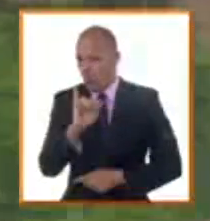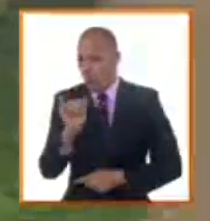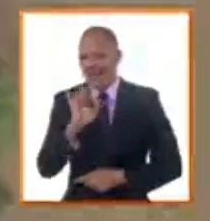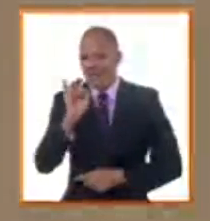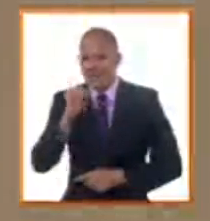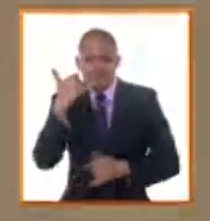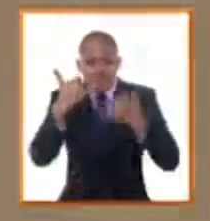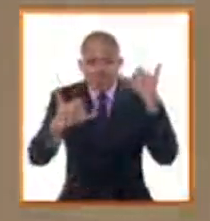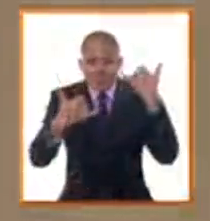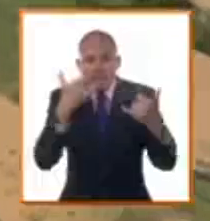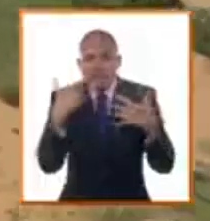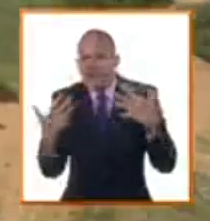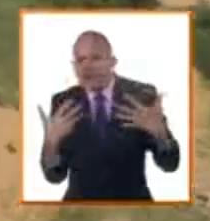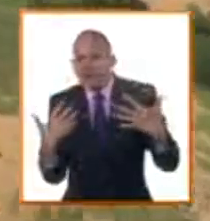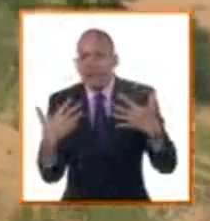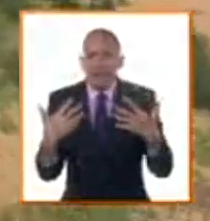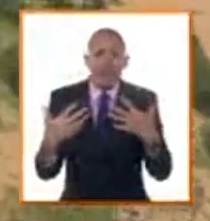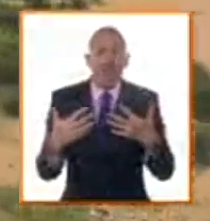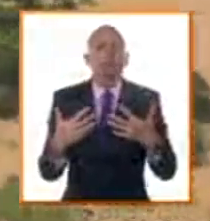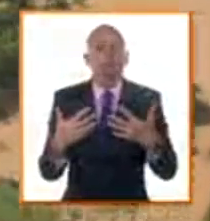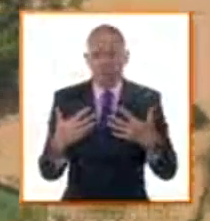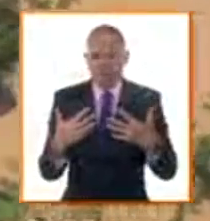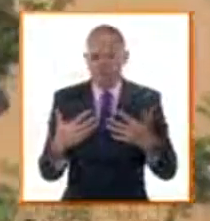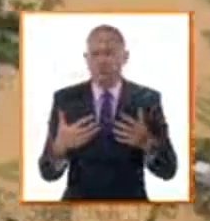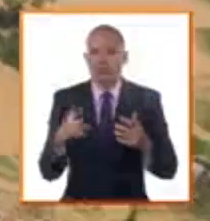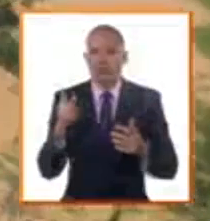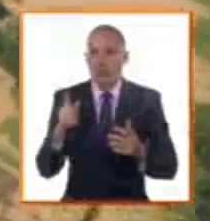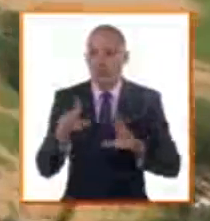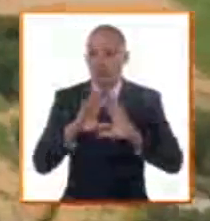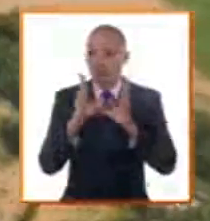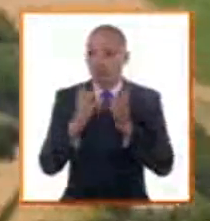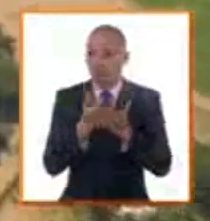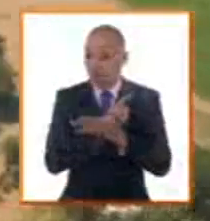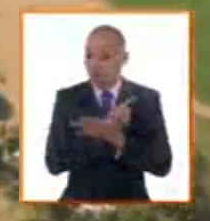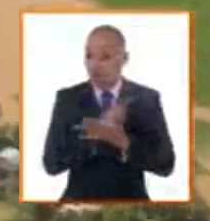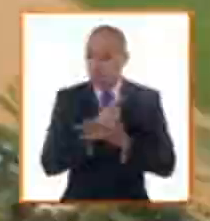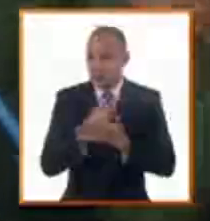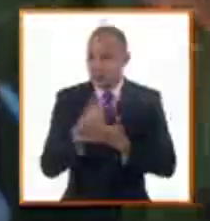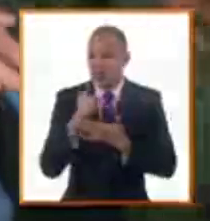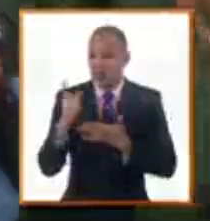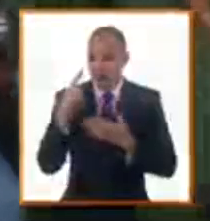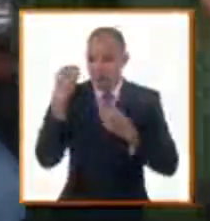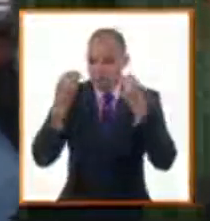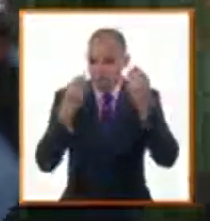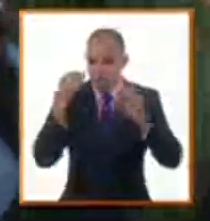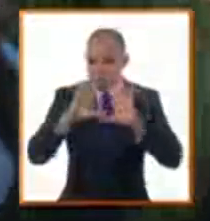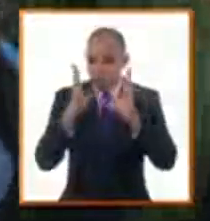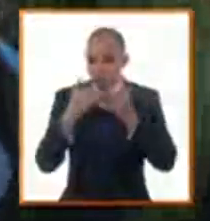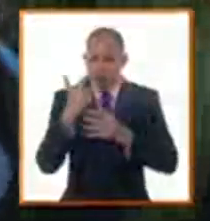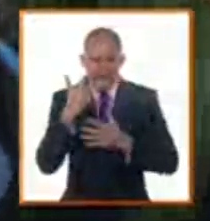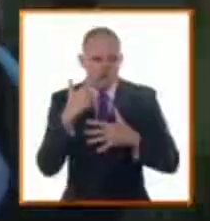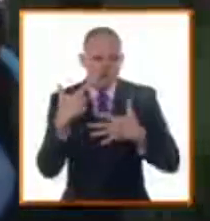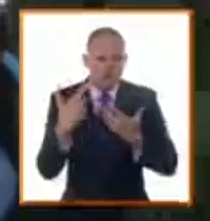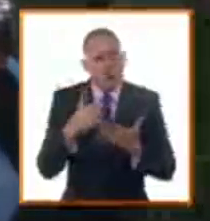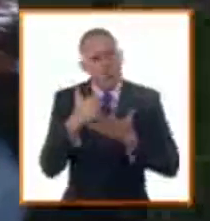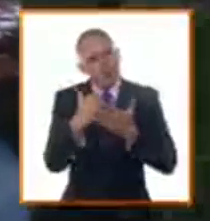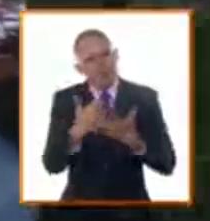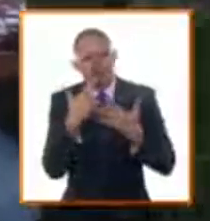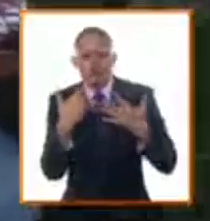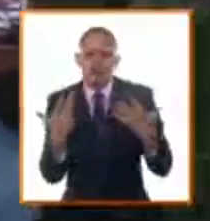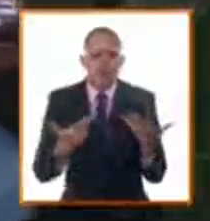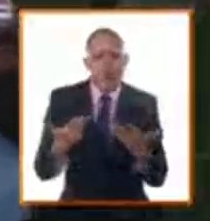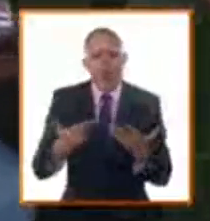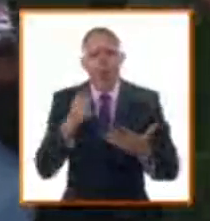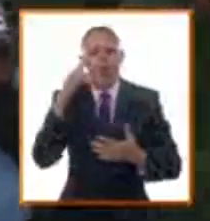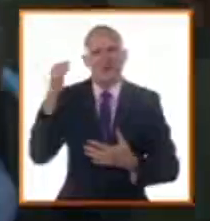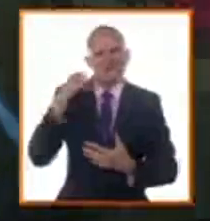al tanto de los momentos difíciles que enfrentaron los granmenses durante la situación hidrometeorológica, con el fin de contribuir a la toma de decisiones